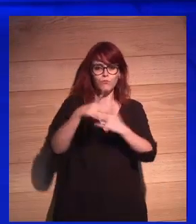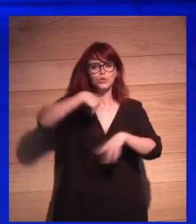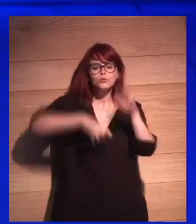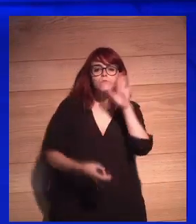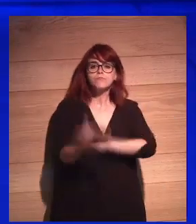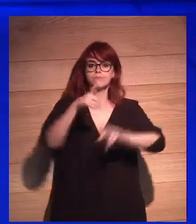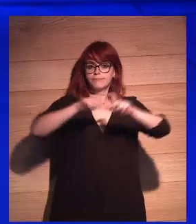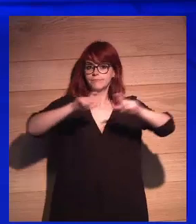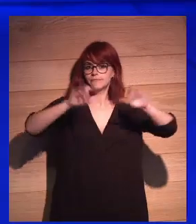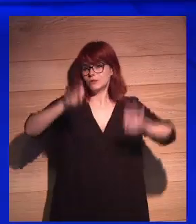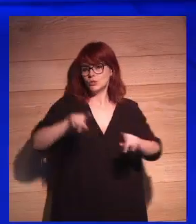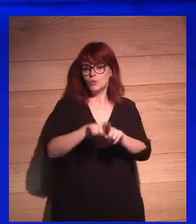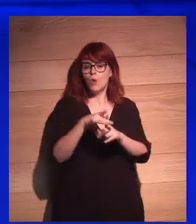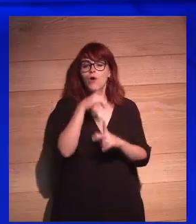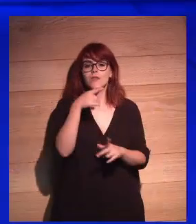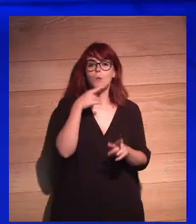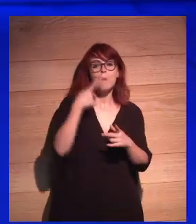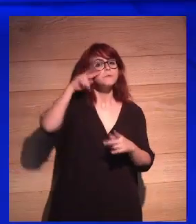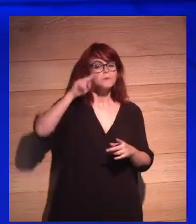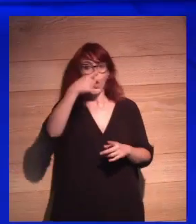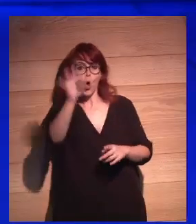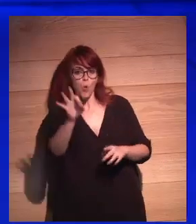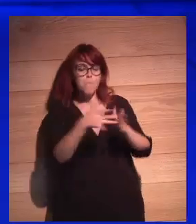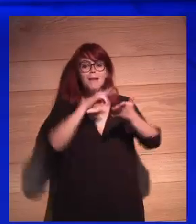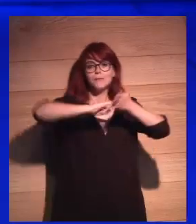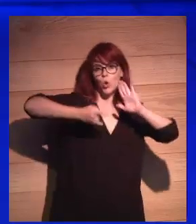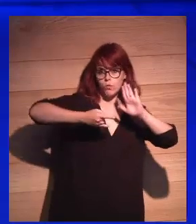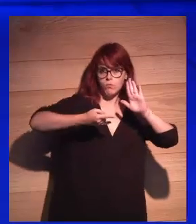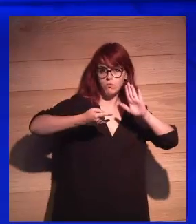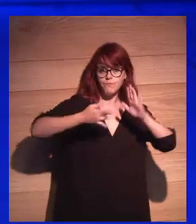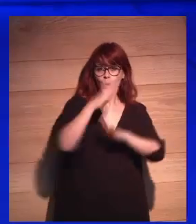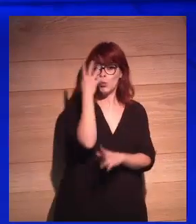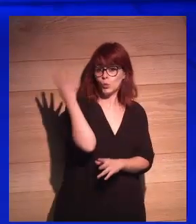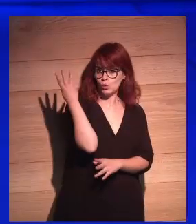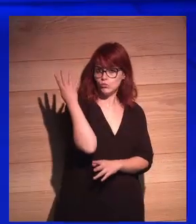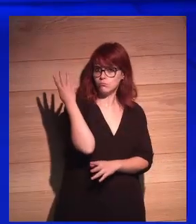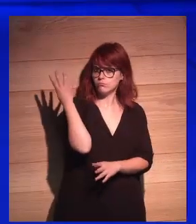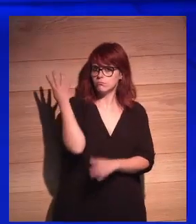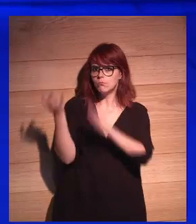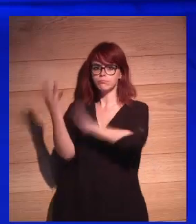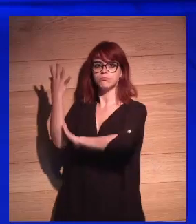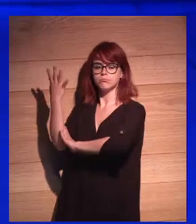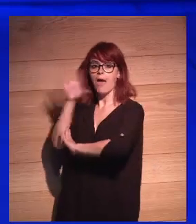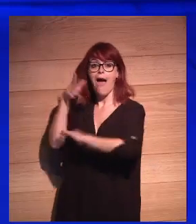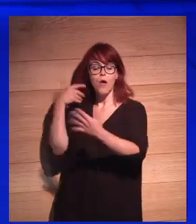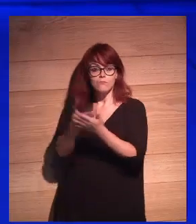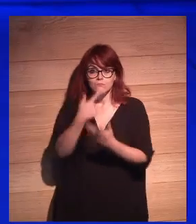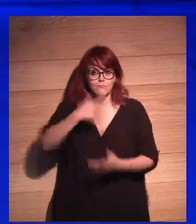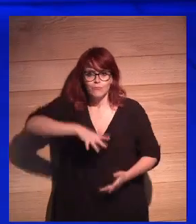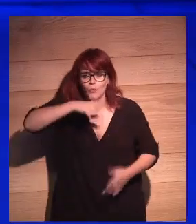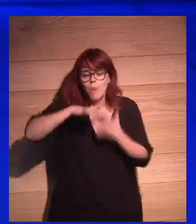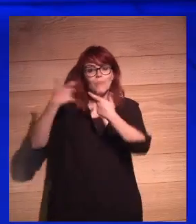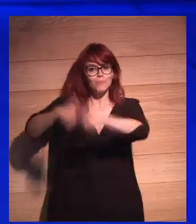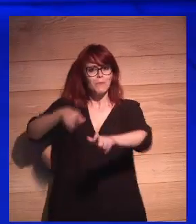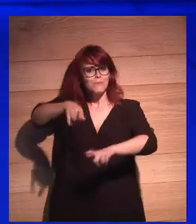haciendo lo típico, ¿no? La primera experiencia wow para enseñarles un poquito cómo funciona la tecnología, pero ya estamos hablando de hace 4 años de eso. Y lo vieron enseguida al departamento y dijeron,